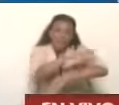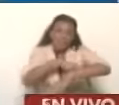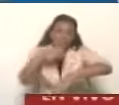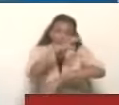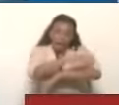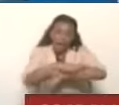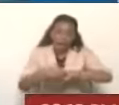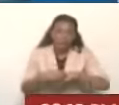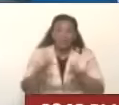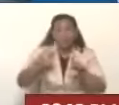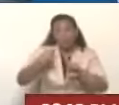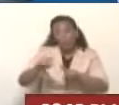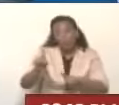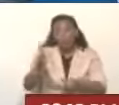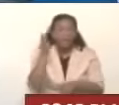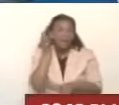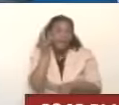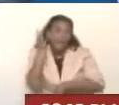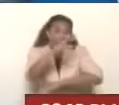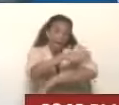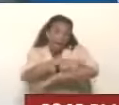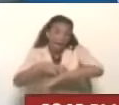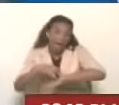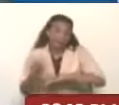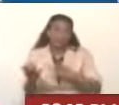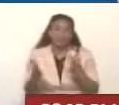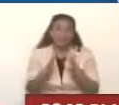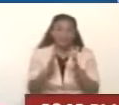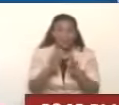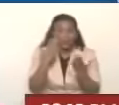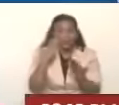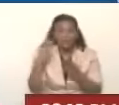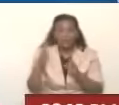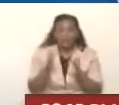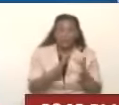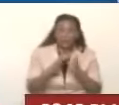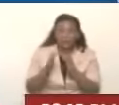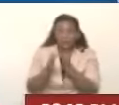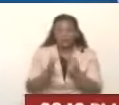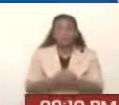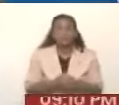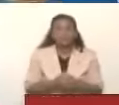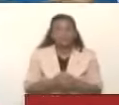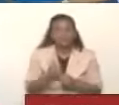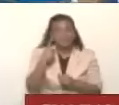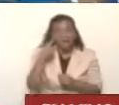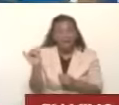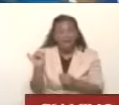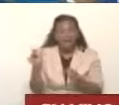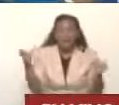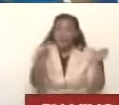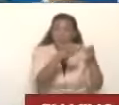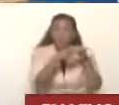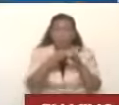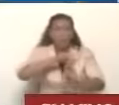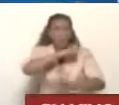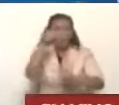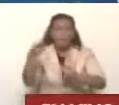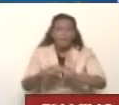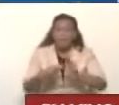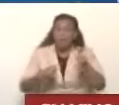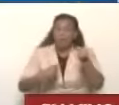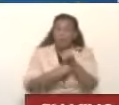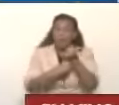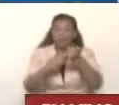Bella es otra gata que ustedes conocieron en las redes, ¿verdad? Así que aquí tenemos el equipo, super